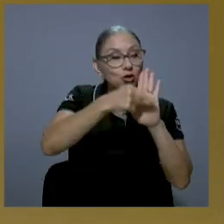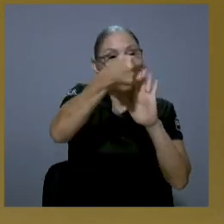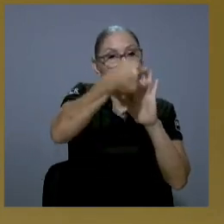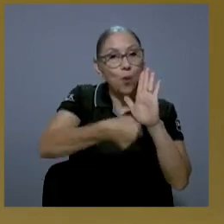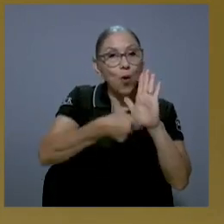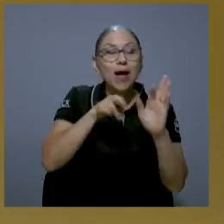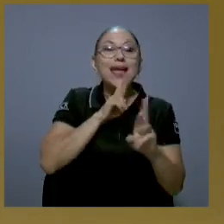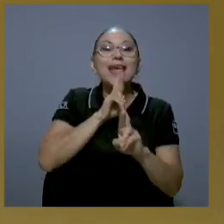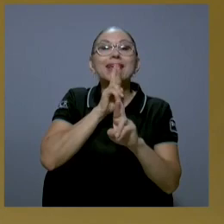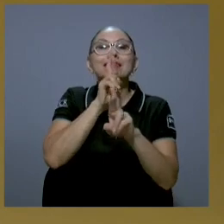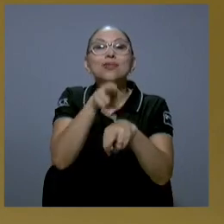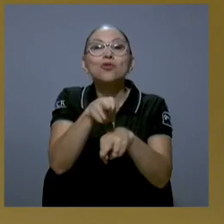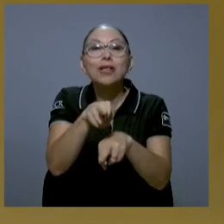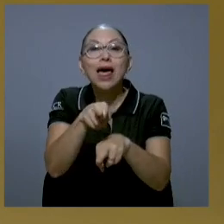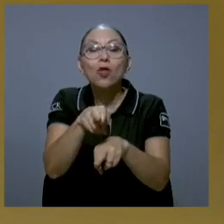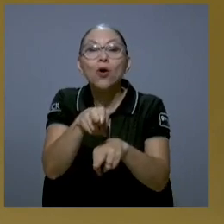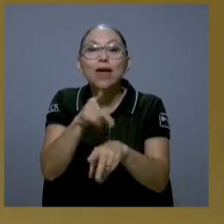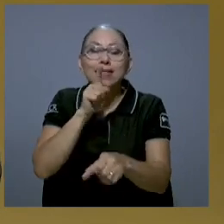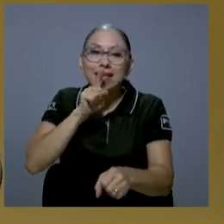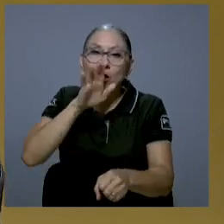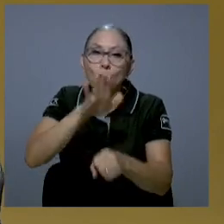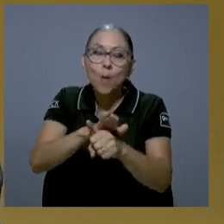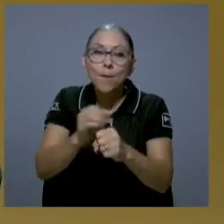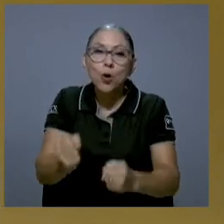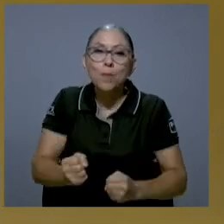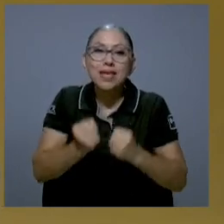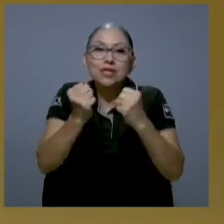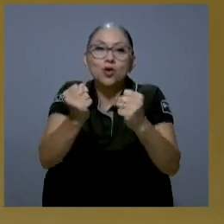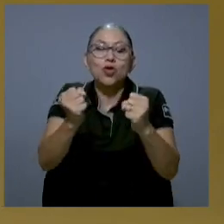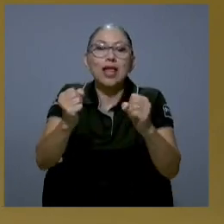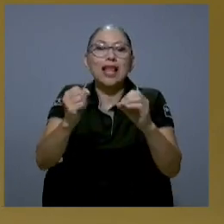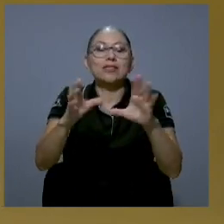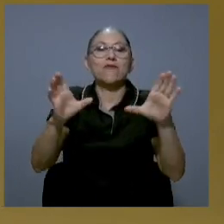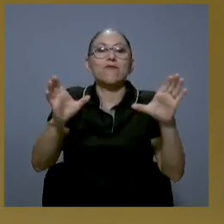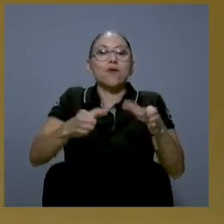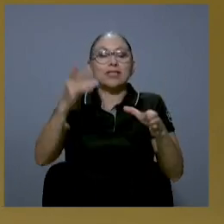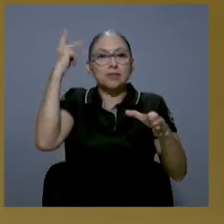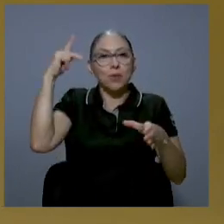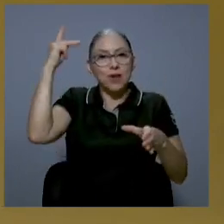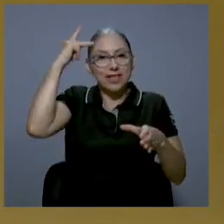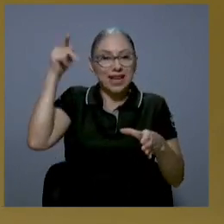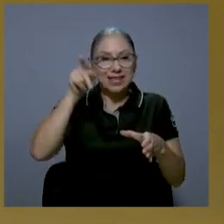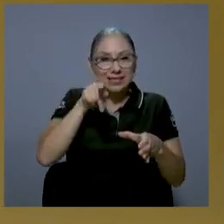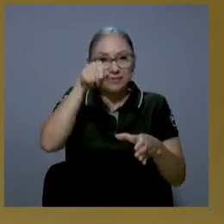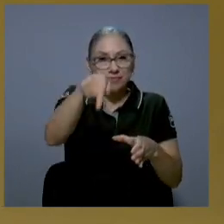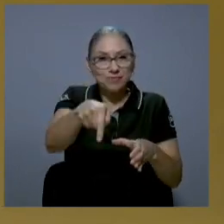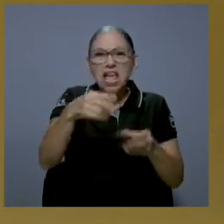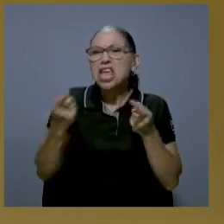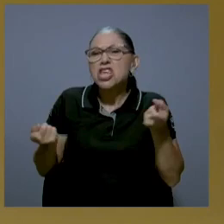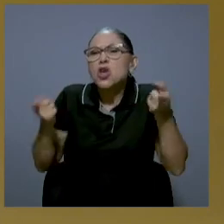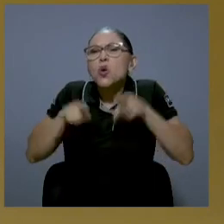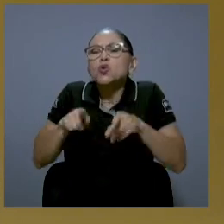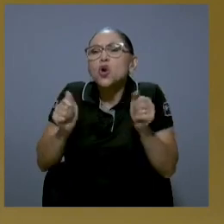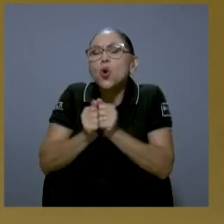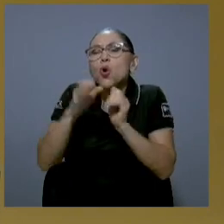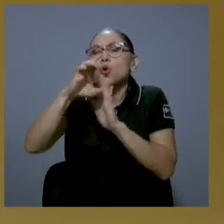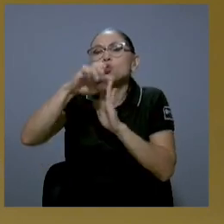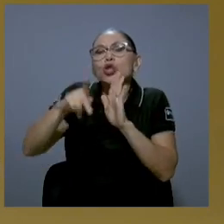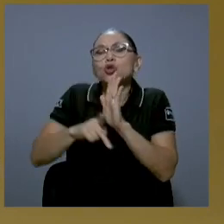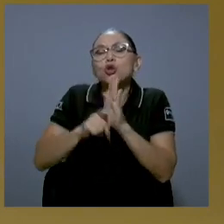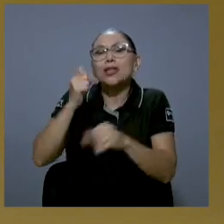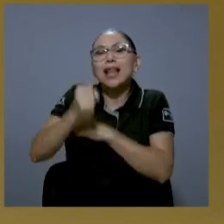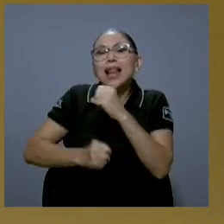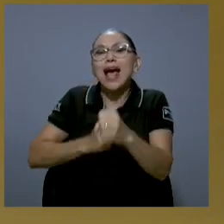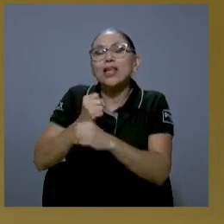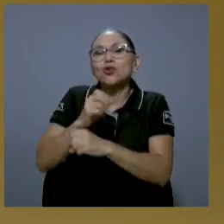del compromiso de las fuerzas políticas en juego en el momento de su promulgación. Ahora, ¿qué ocurrió con la Constitución del 79? Que había